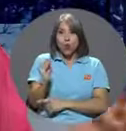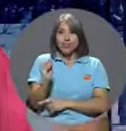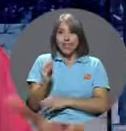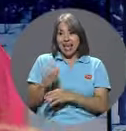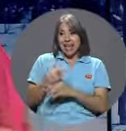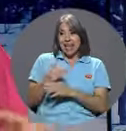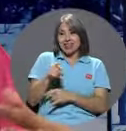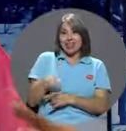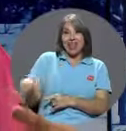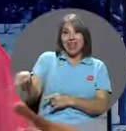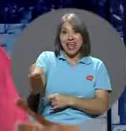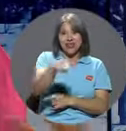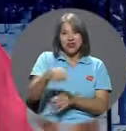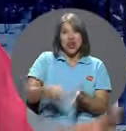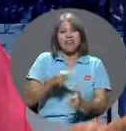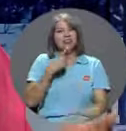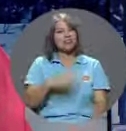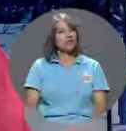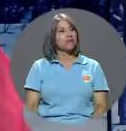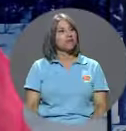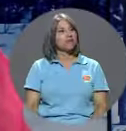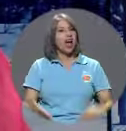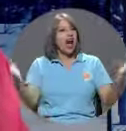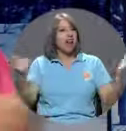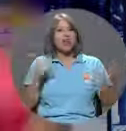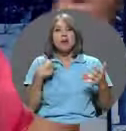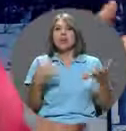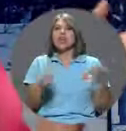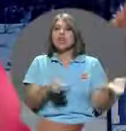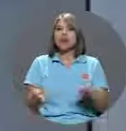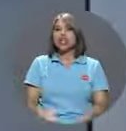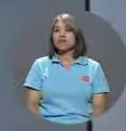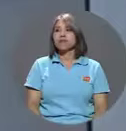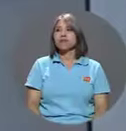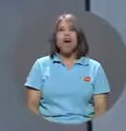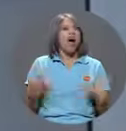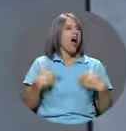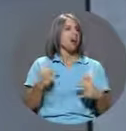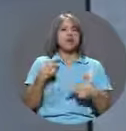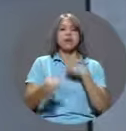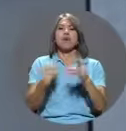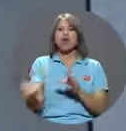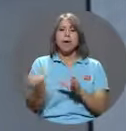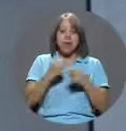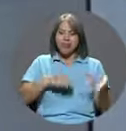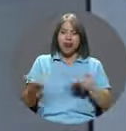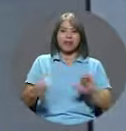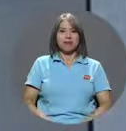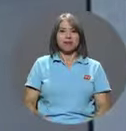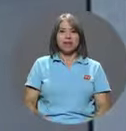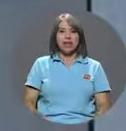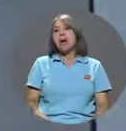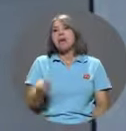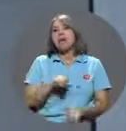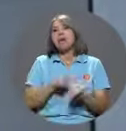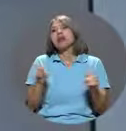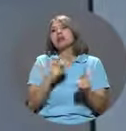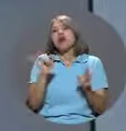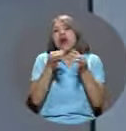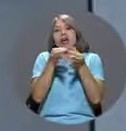ellos de repente a veces es muy común decir, ¡ay, me quiero morir! ¡Ay, me voy a matar! ¿Verdad? Porque no me sale tal